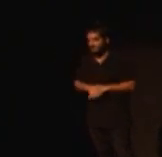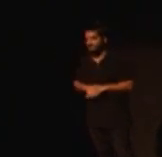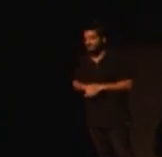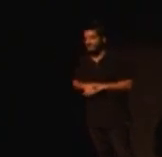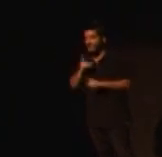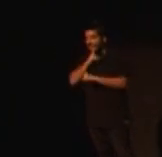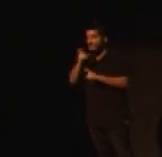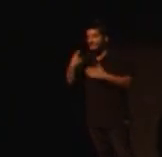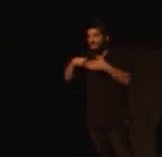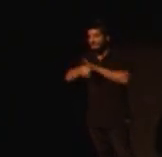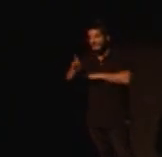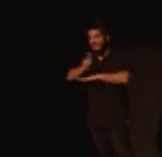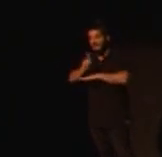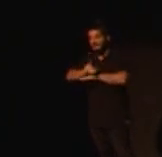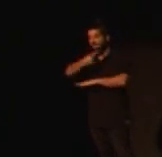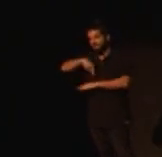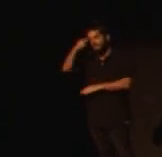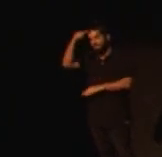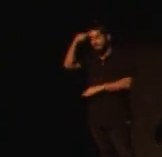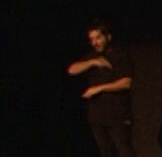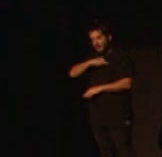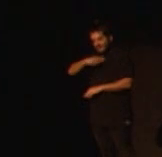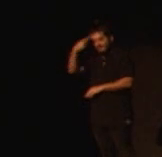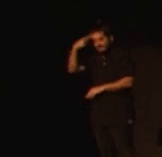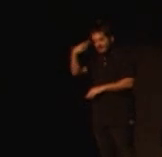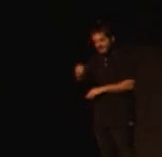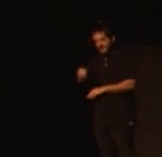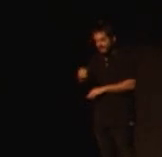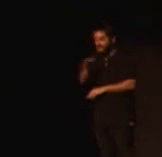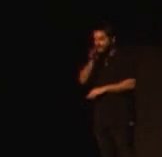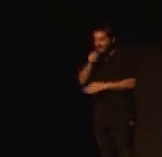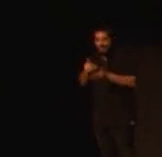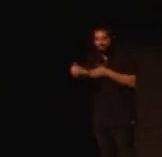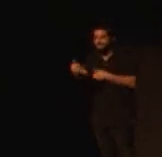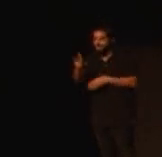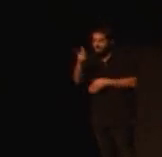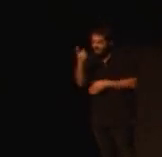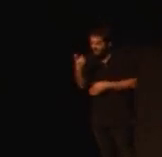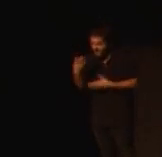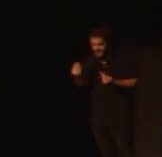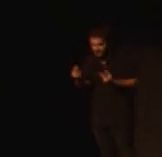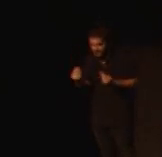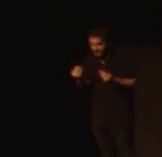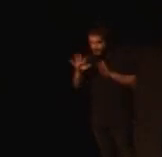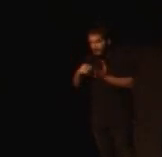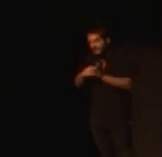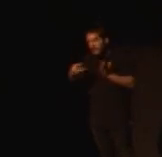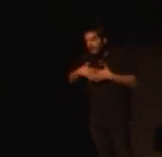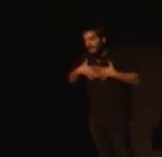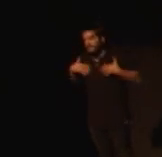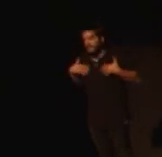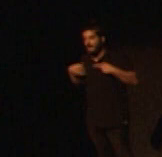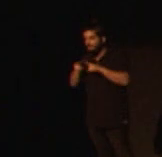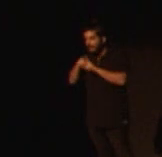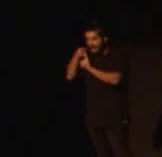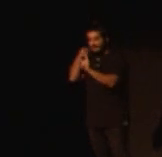Integra Digital somos conscientes que queda por delante un largo camino por recorrer, pero estamos seguros que la tecnología emocional es la dirección correcta,